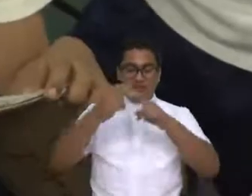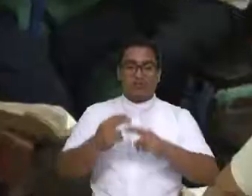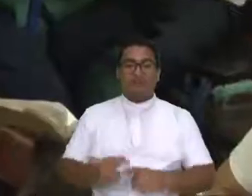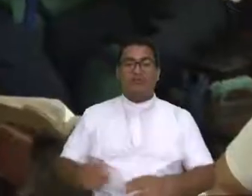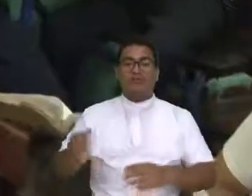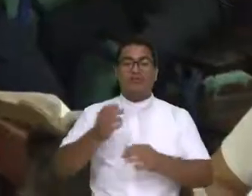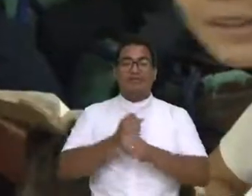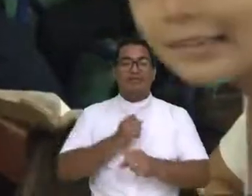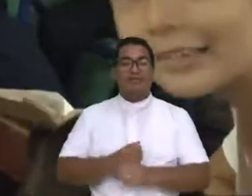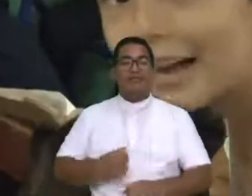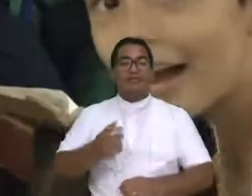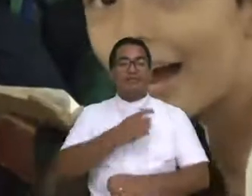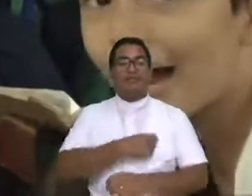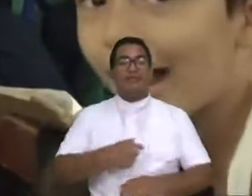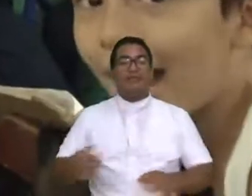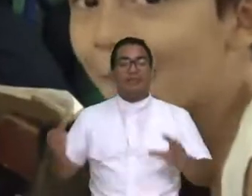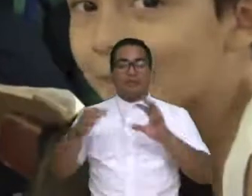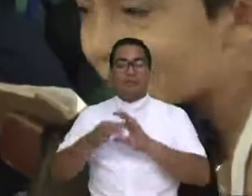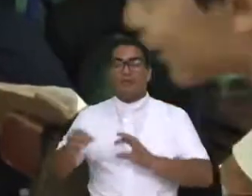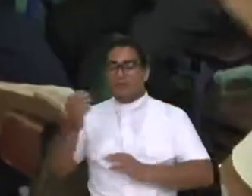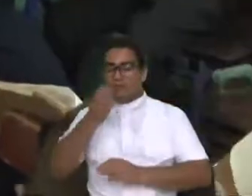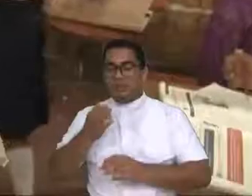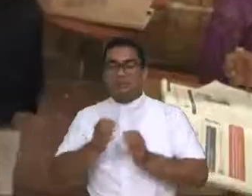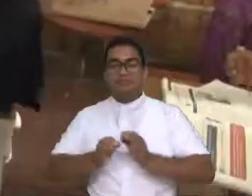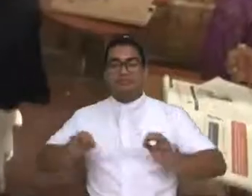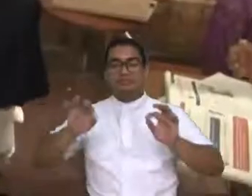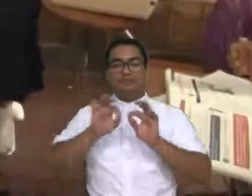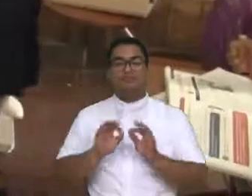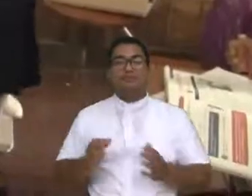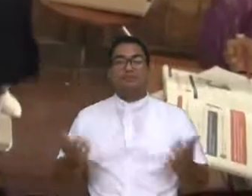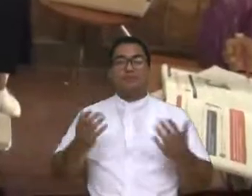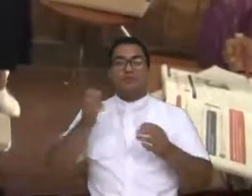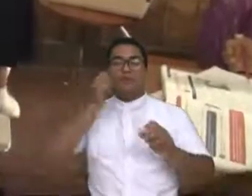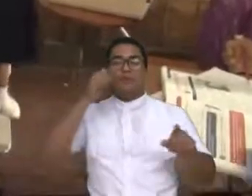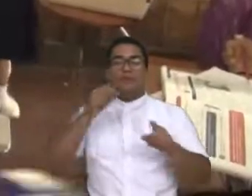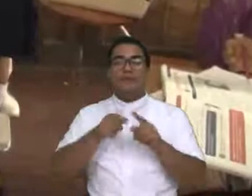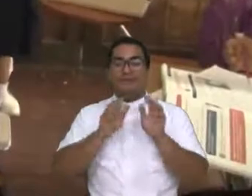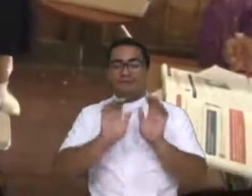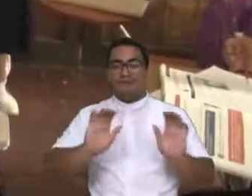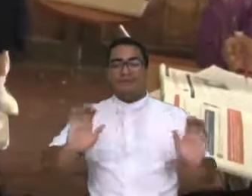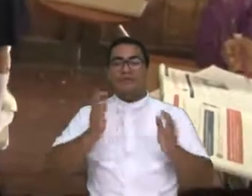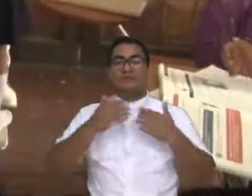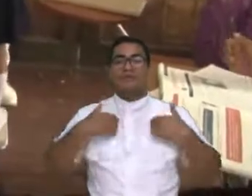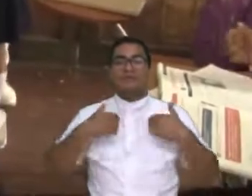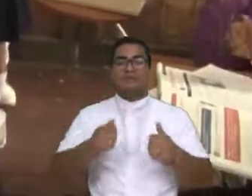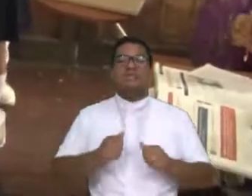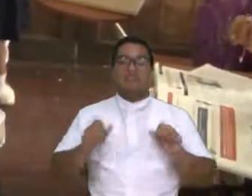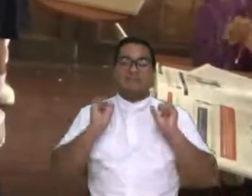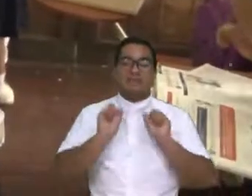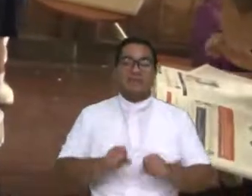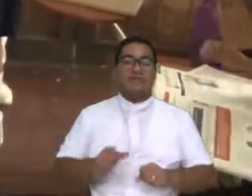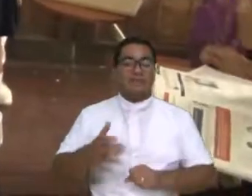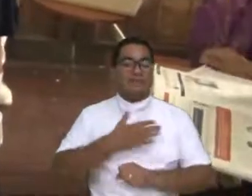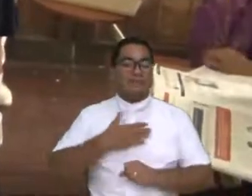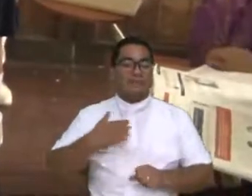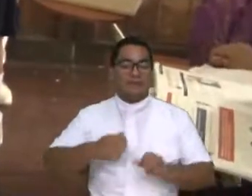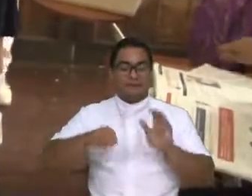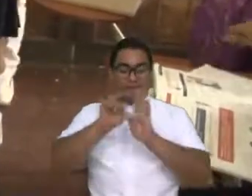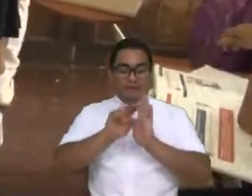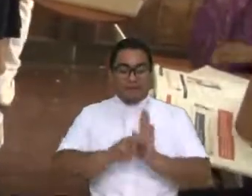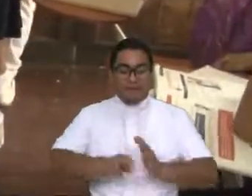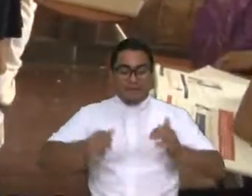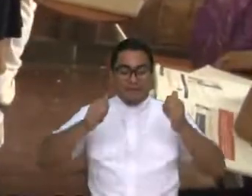junto a la merienda escolar es fundamental para cumplir el objetivo de tener una niñez sana y así garantizar el rendimiento óptimo